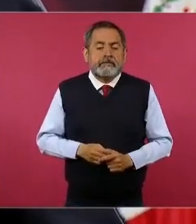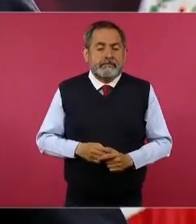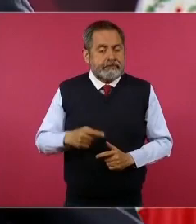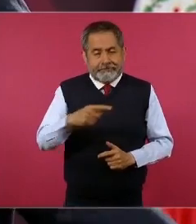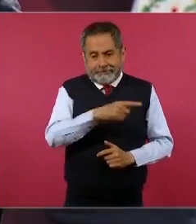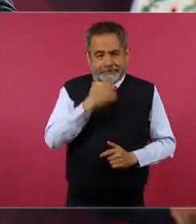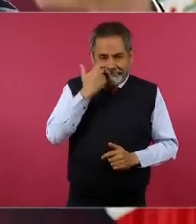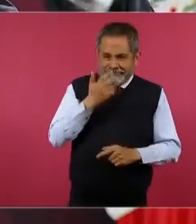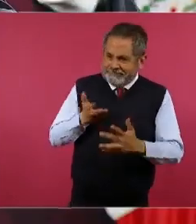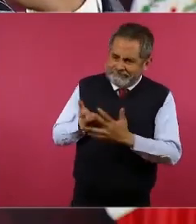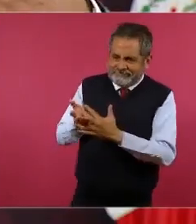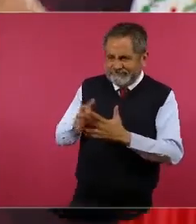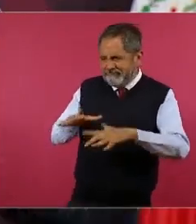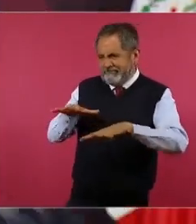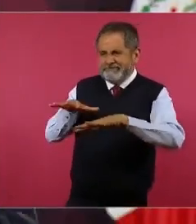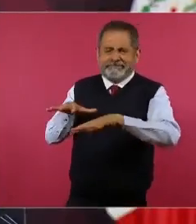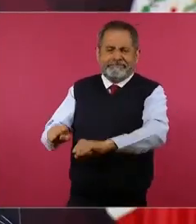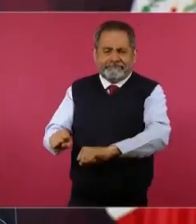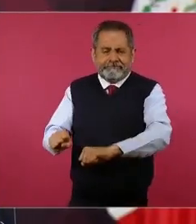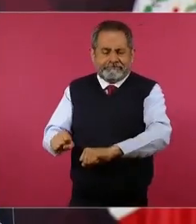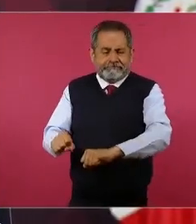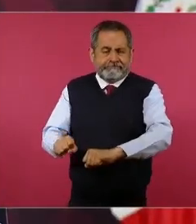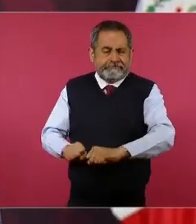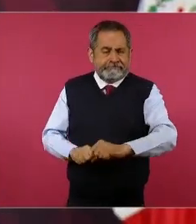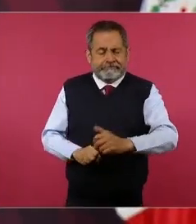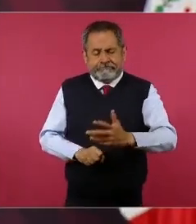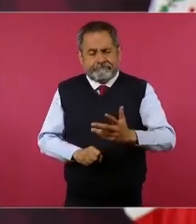buscaban era quedarse